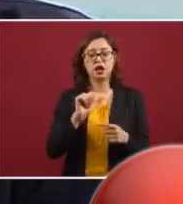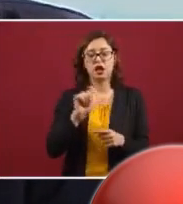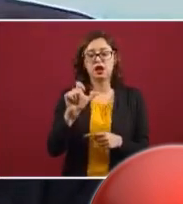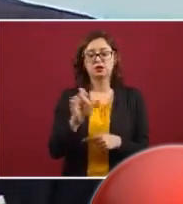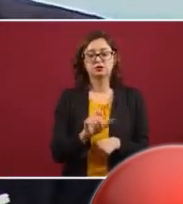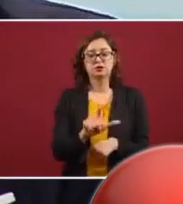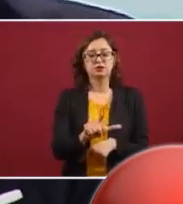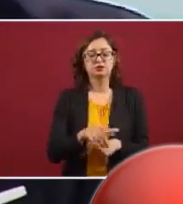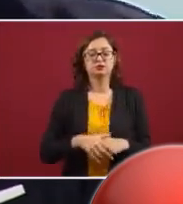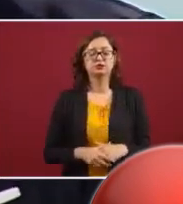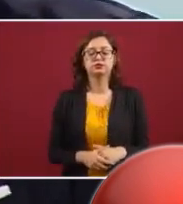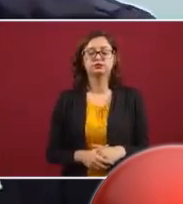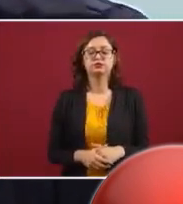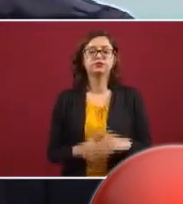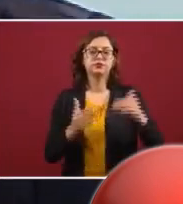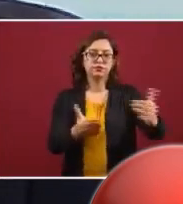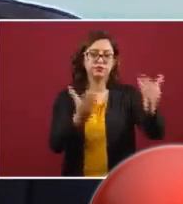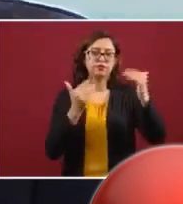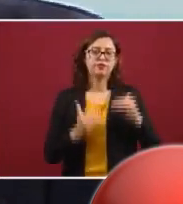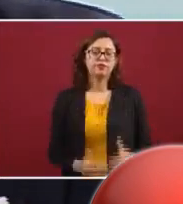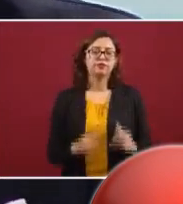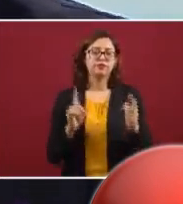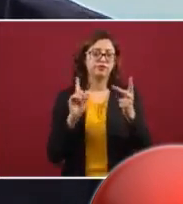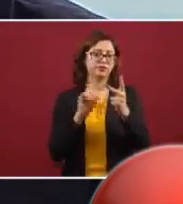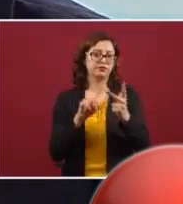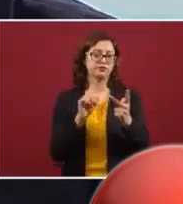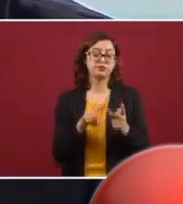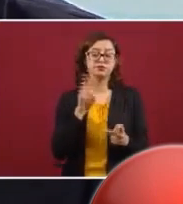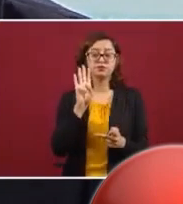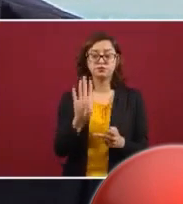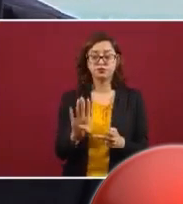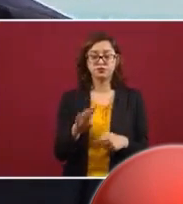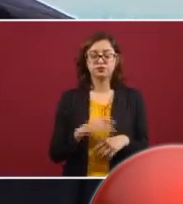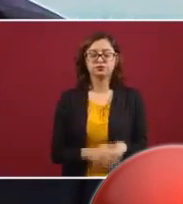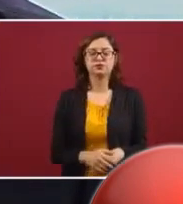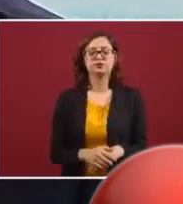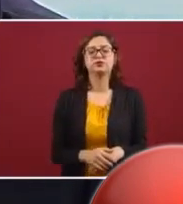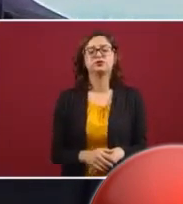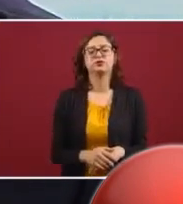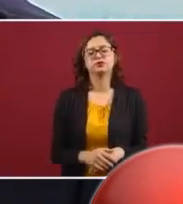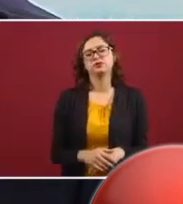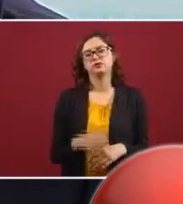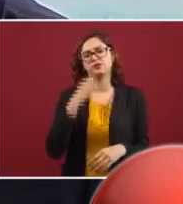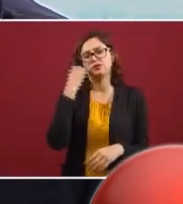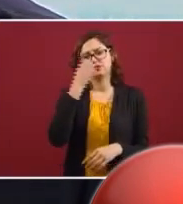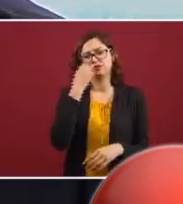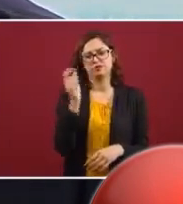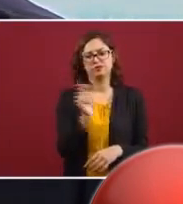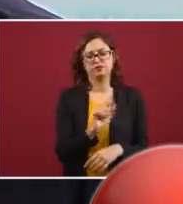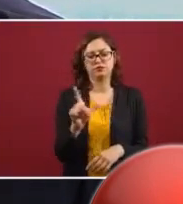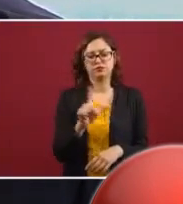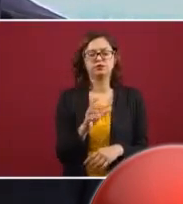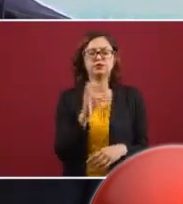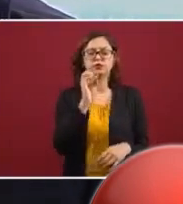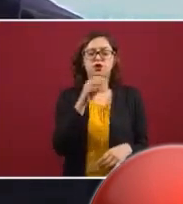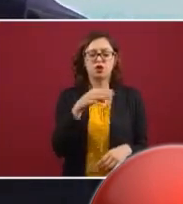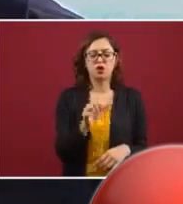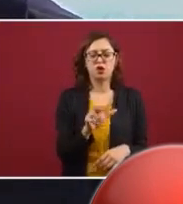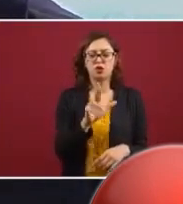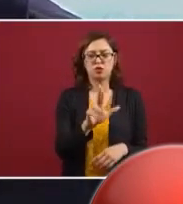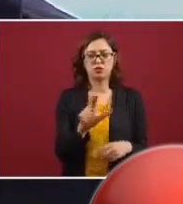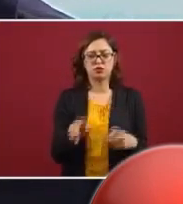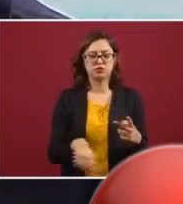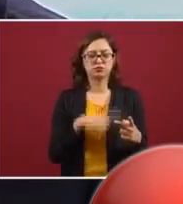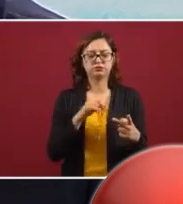Arzola. En la categoría B, en distinción de logro académico, está el joven Omar Aguilar Sánchez.